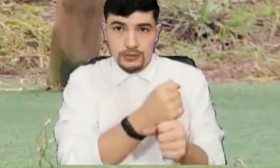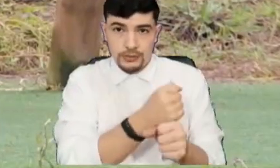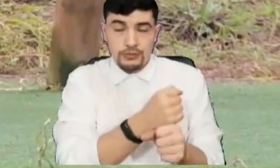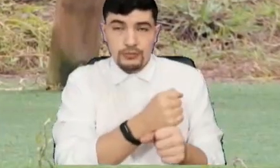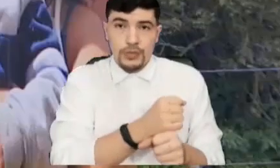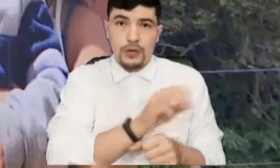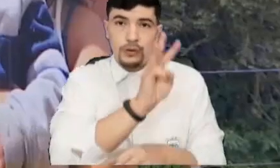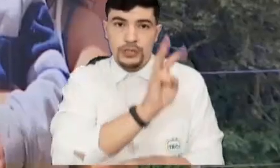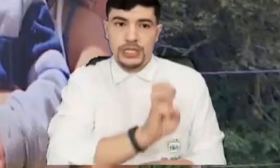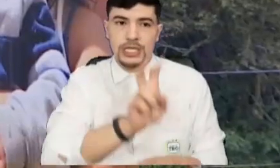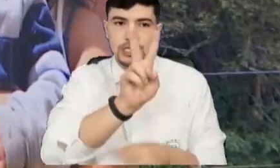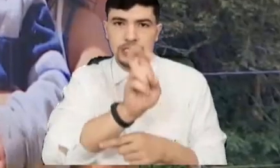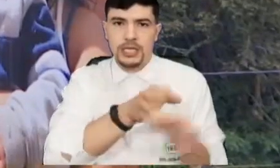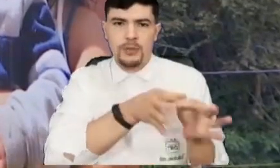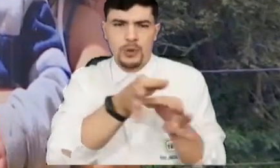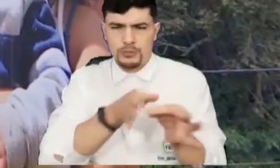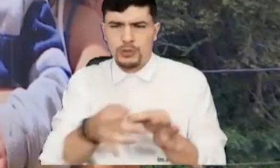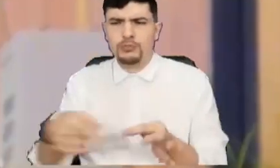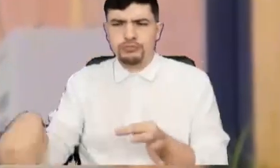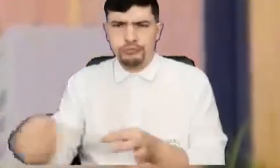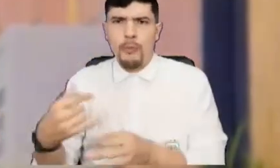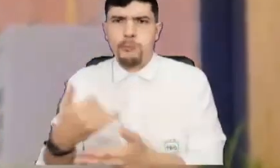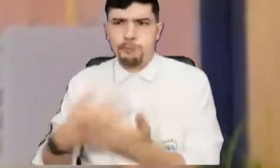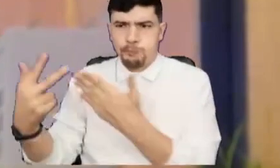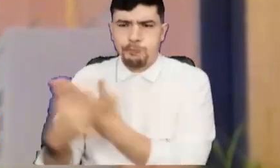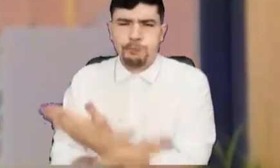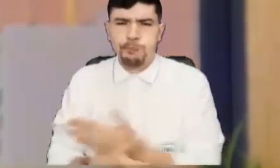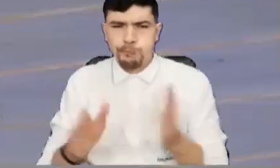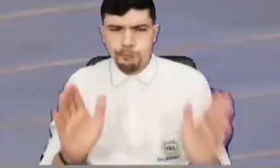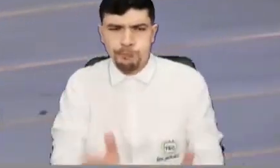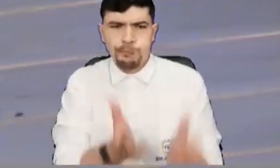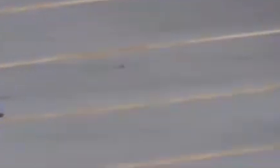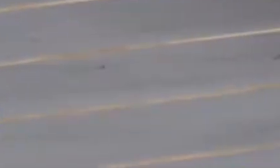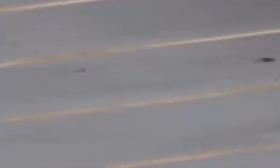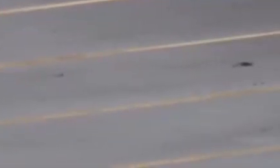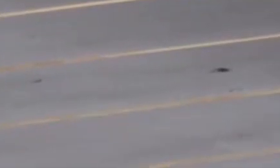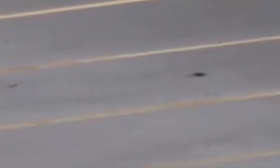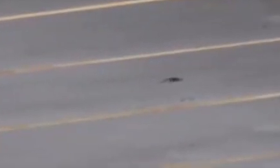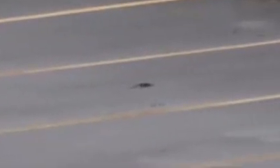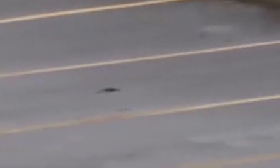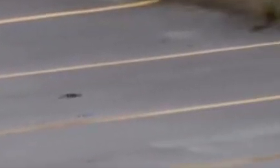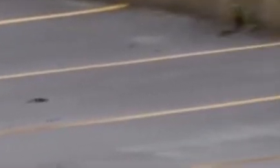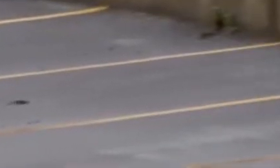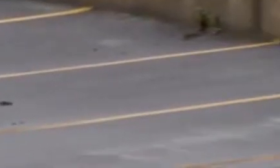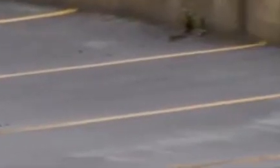más proyectos de mejoramiento y soluciones de vivienda para el sector rural que tanto lo necesita.